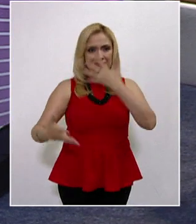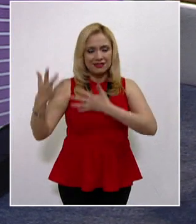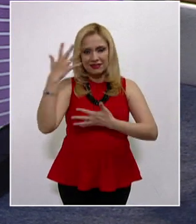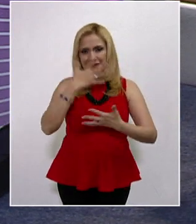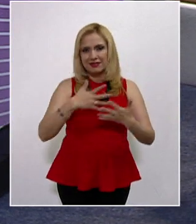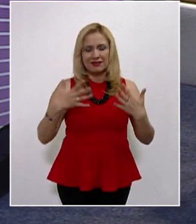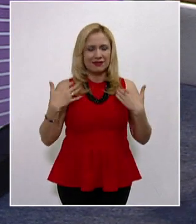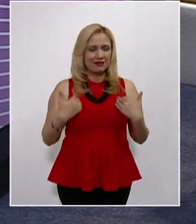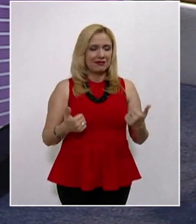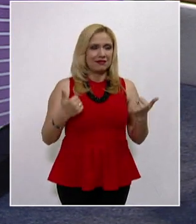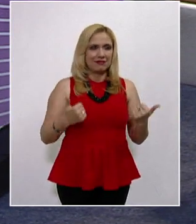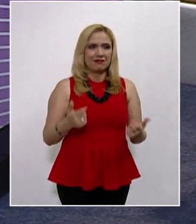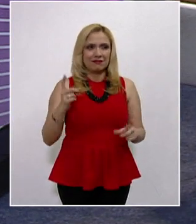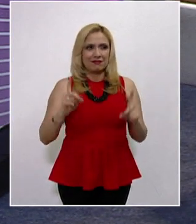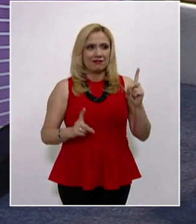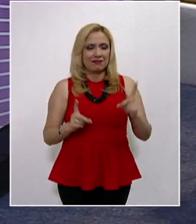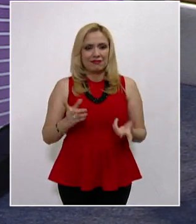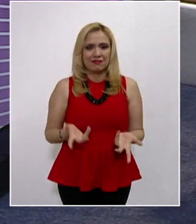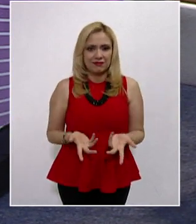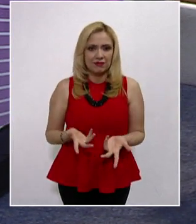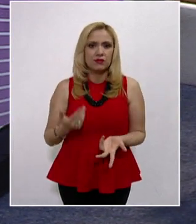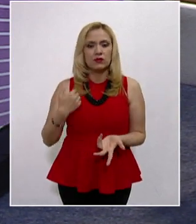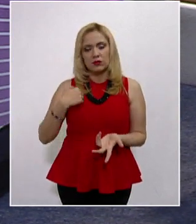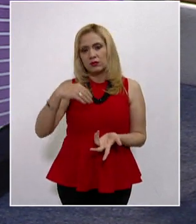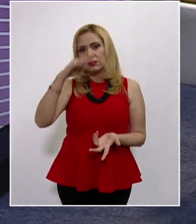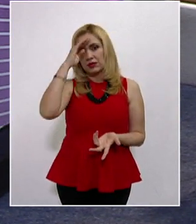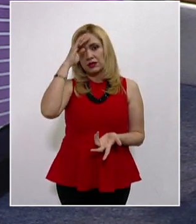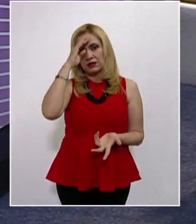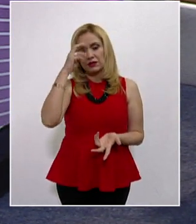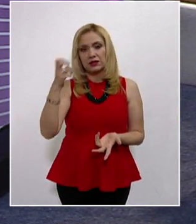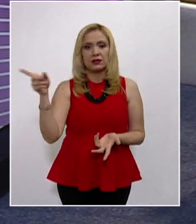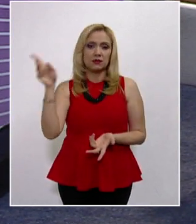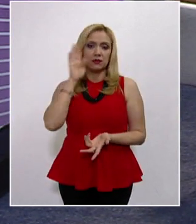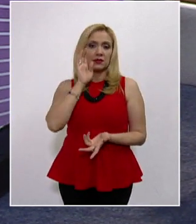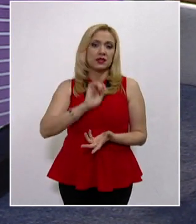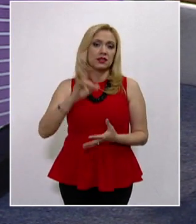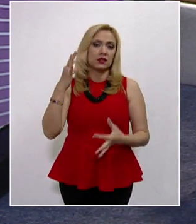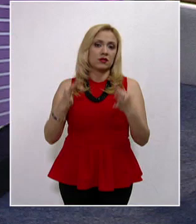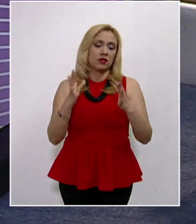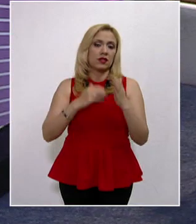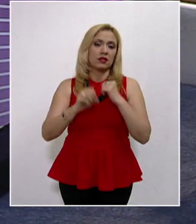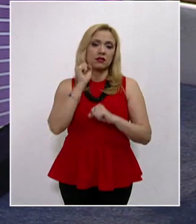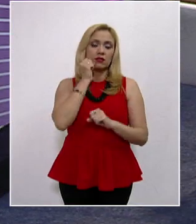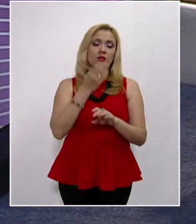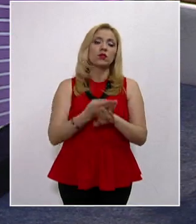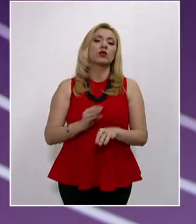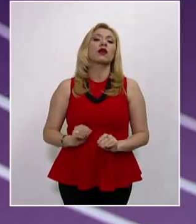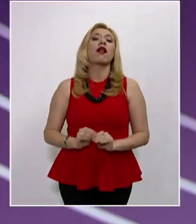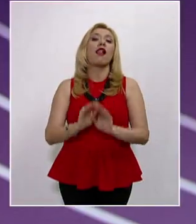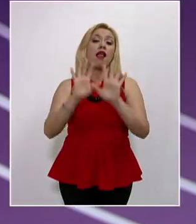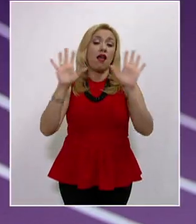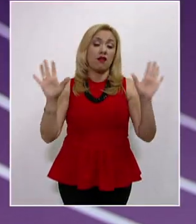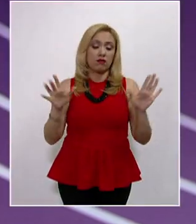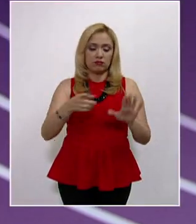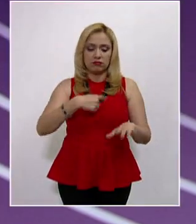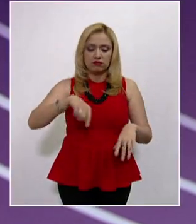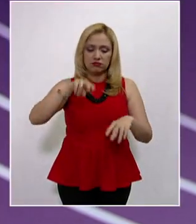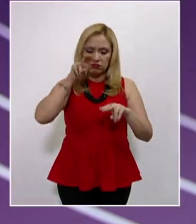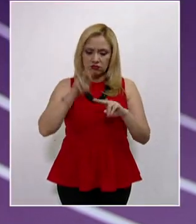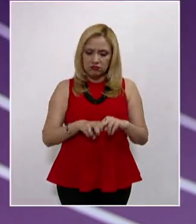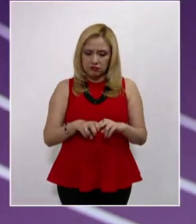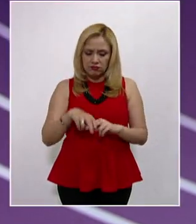gris, de matices y sombras de duda. Entonces, me parece que la línea del ministro en este punto ha sido bastante clara. Si nosotros nos sentamos en lo que ha